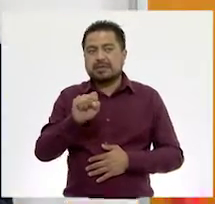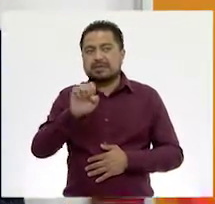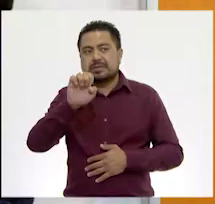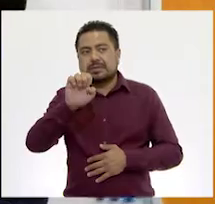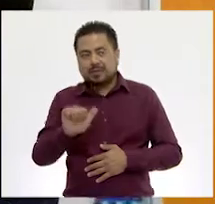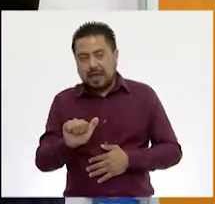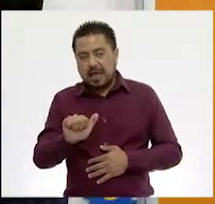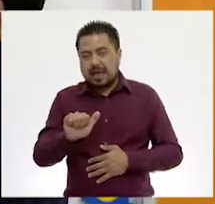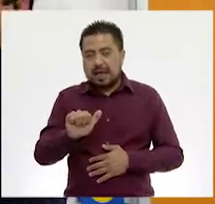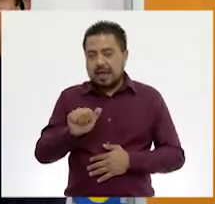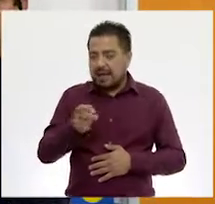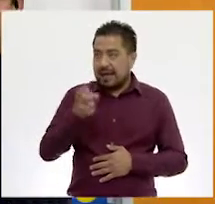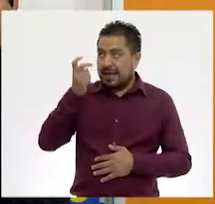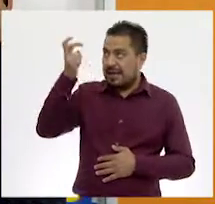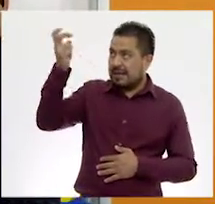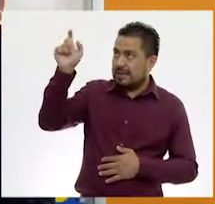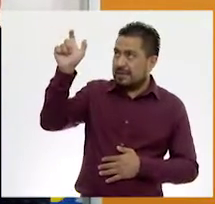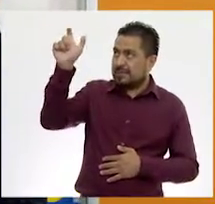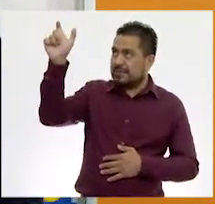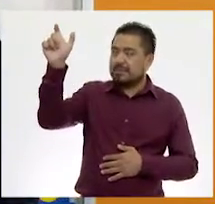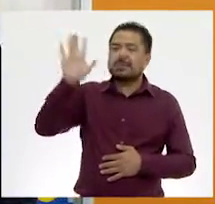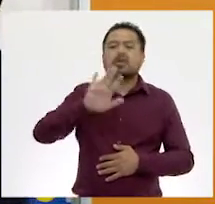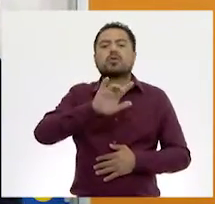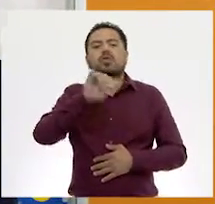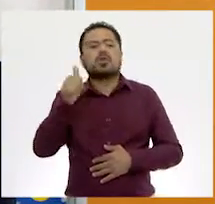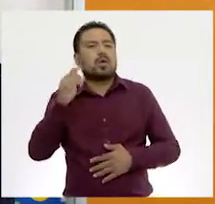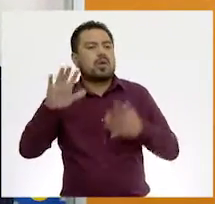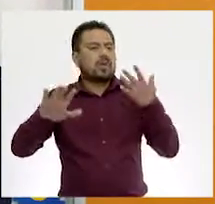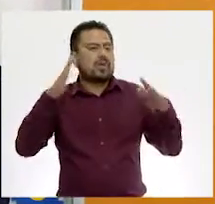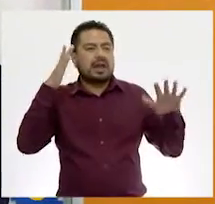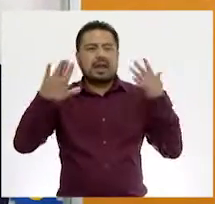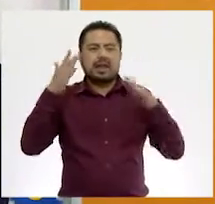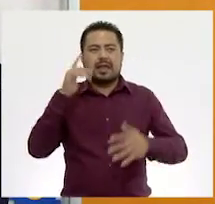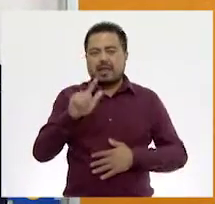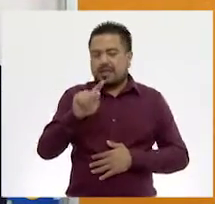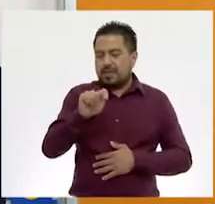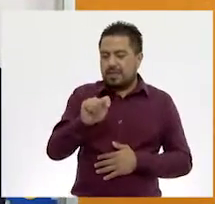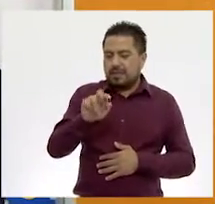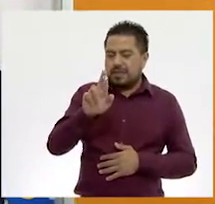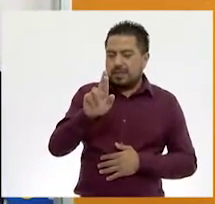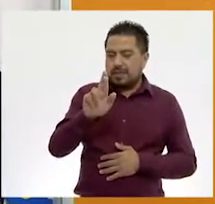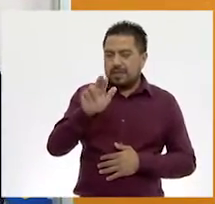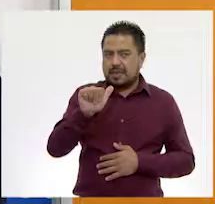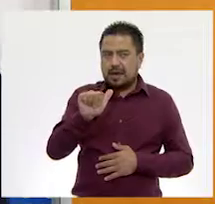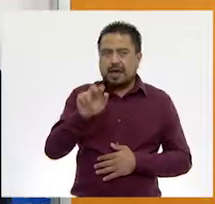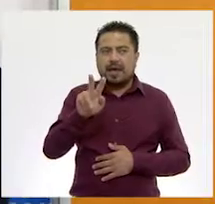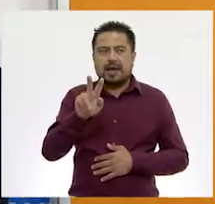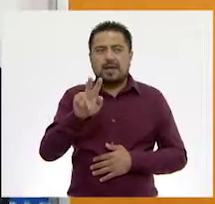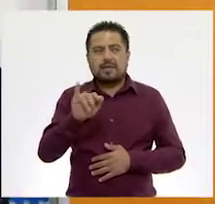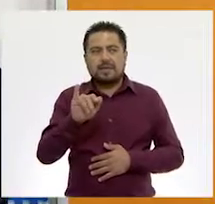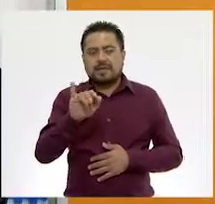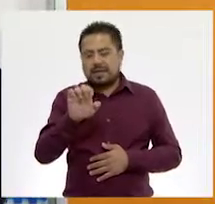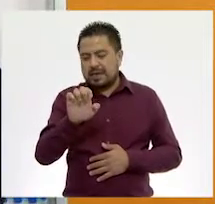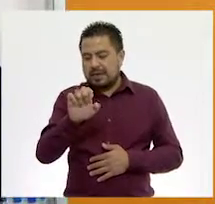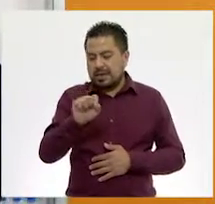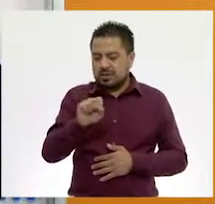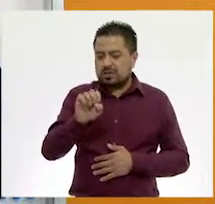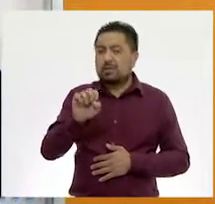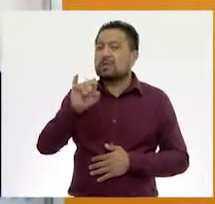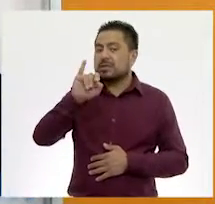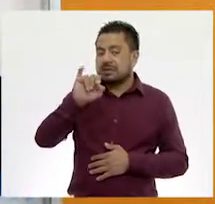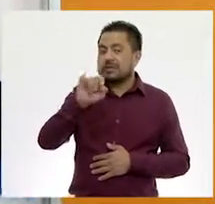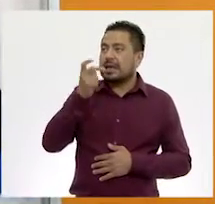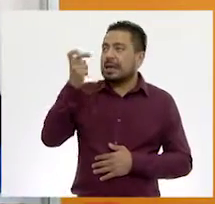está aquí. Ajá. Luego, travieso. Travieso es justamente también la última palabra, pero